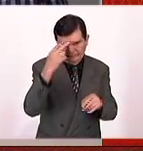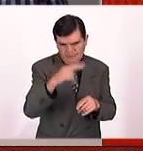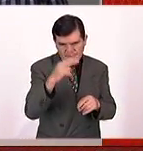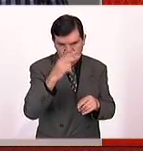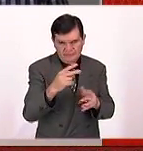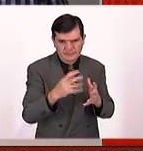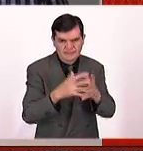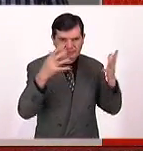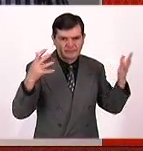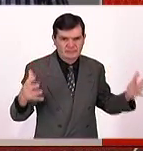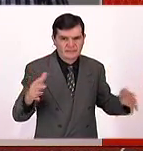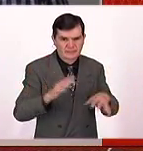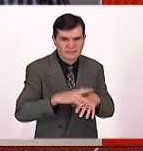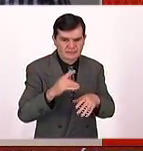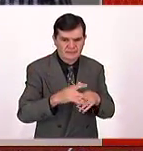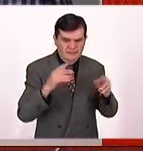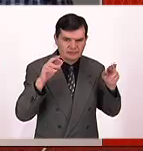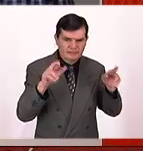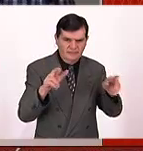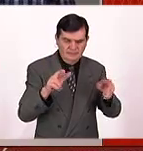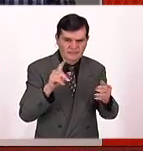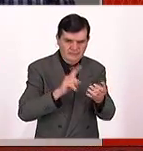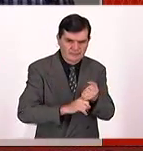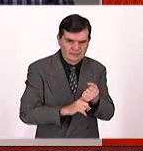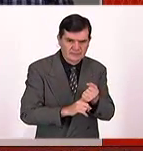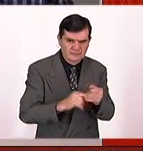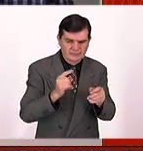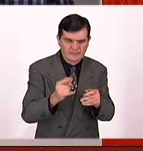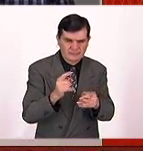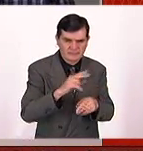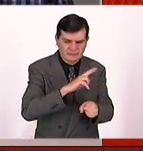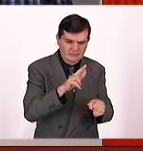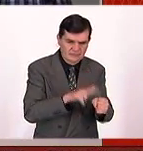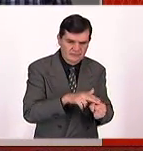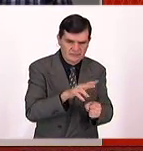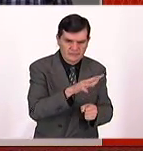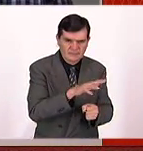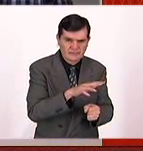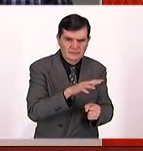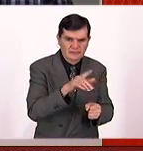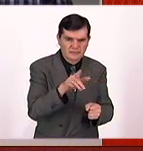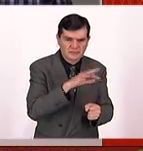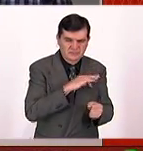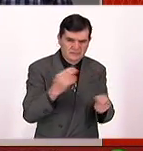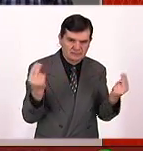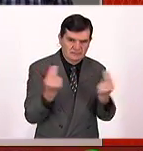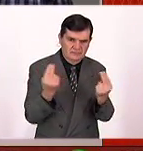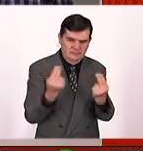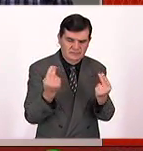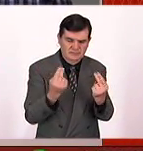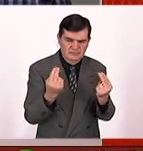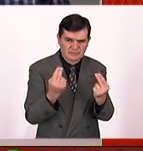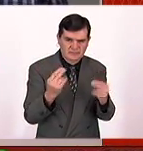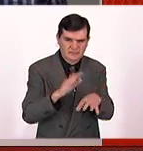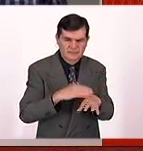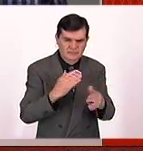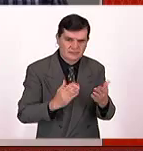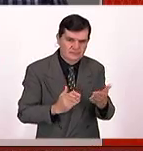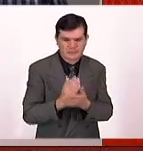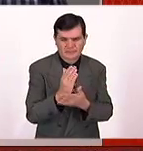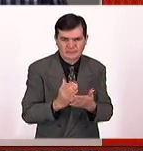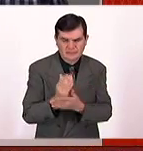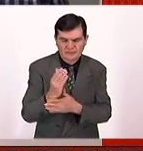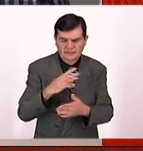México, nuestra gran riqueza en recursos naturales, pues se van a necesitar, ¿no?, ante los retos que